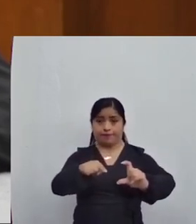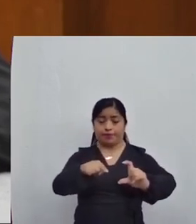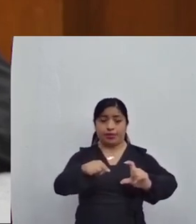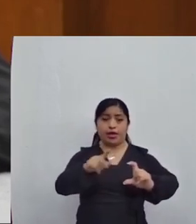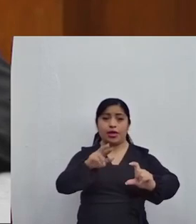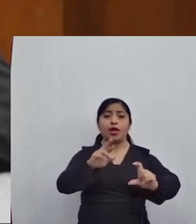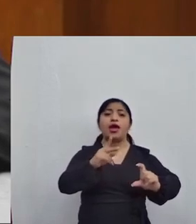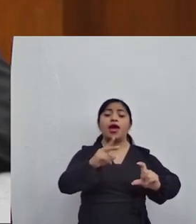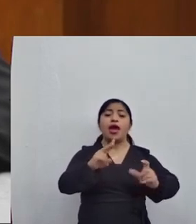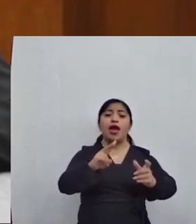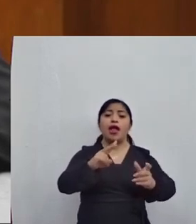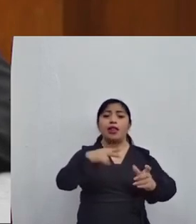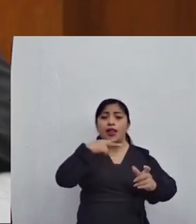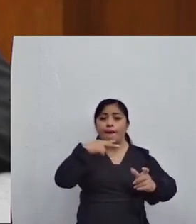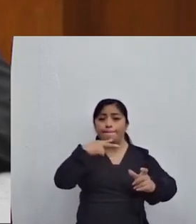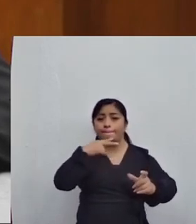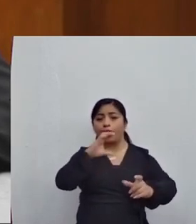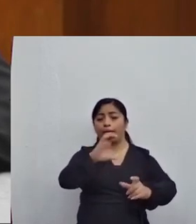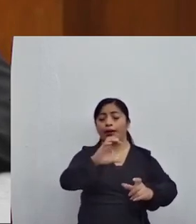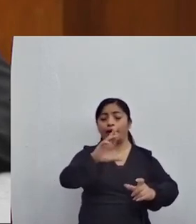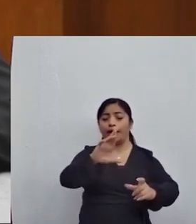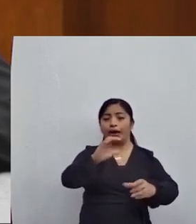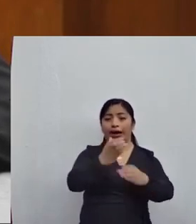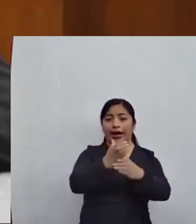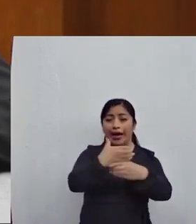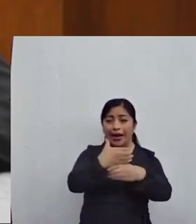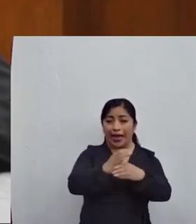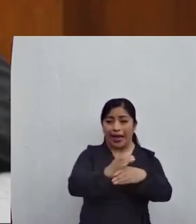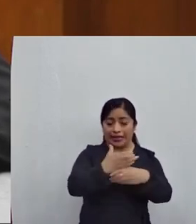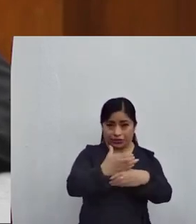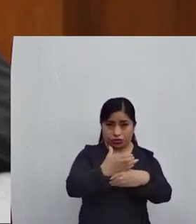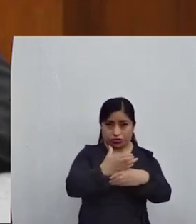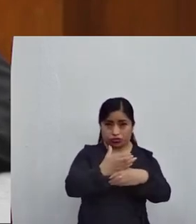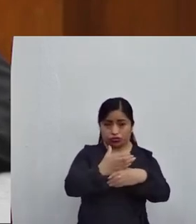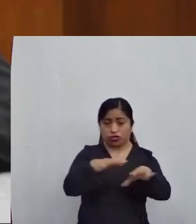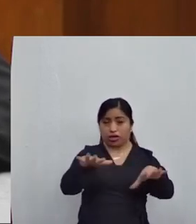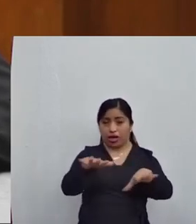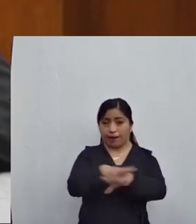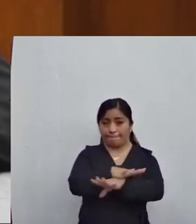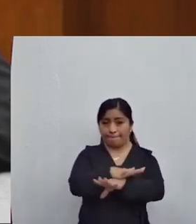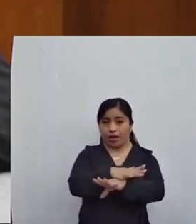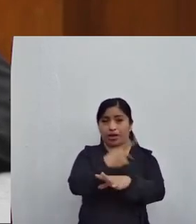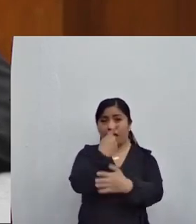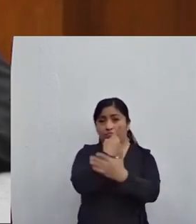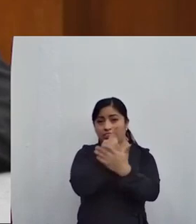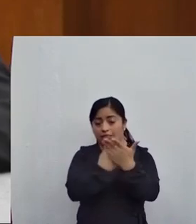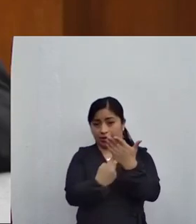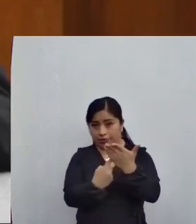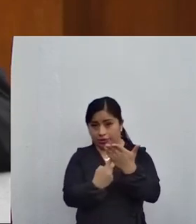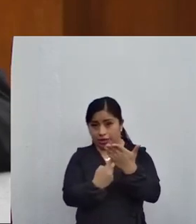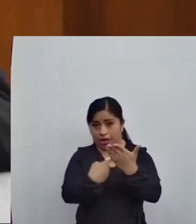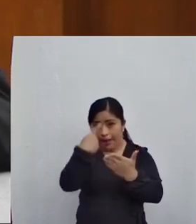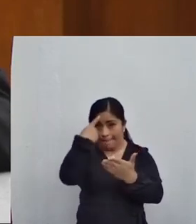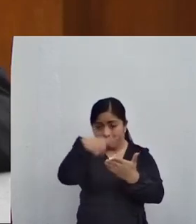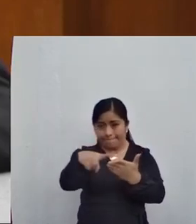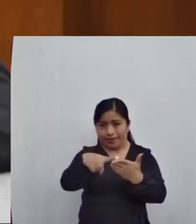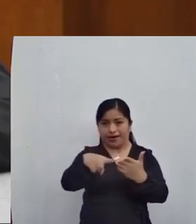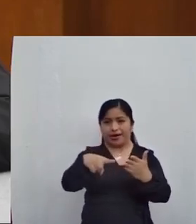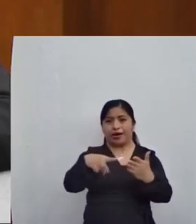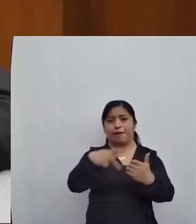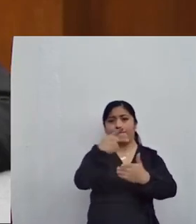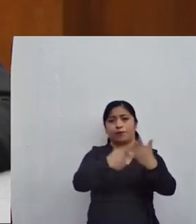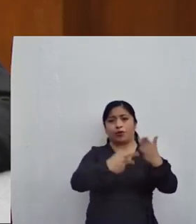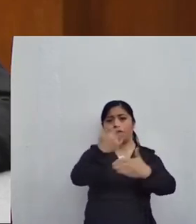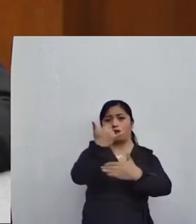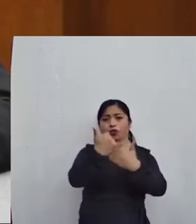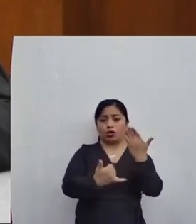creación, decimos participar en el diseño de planes, programas y acciones. Entonces